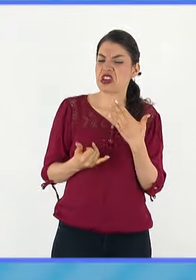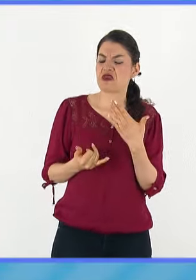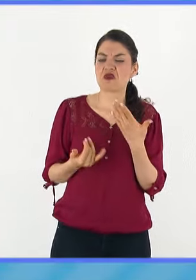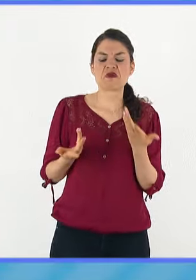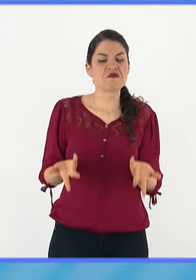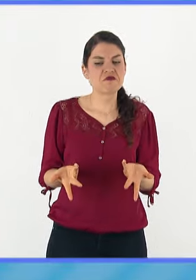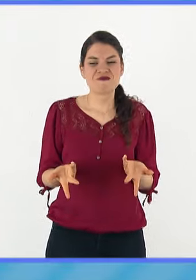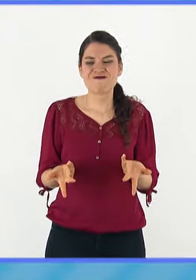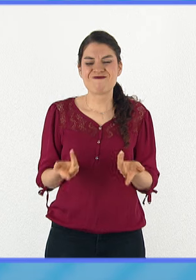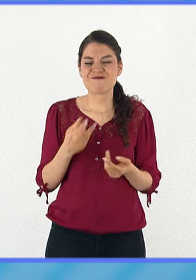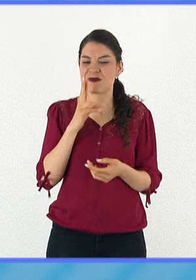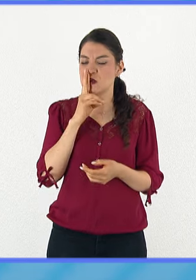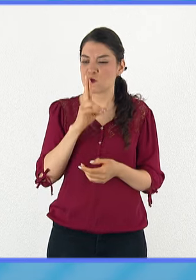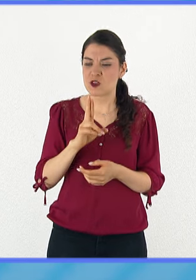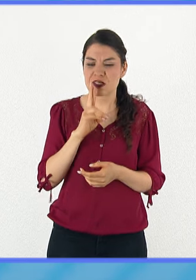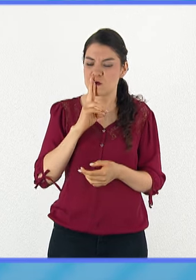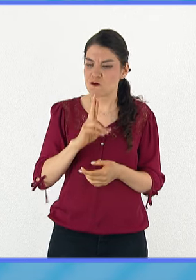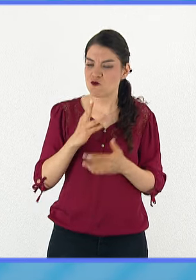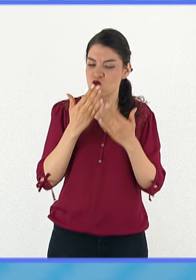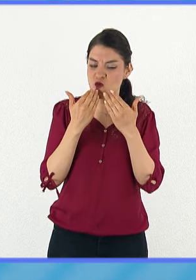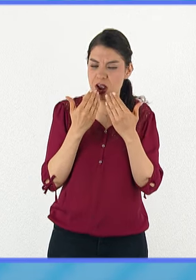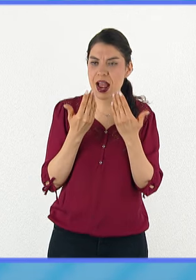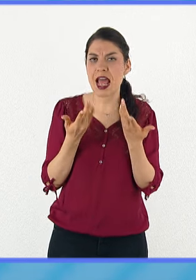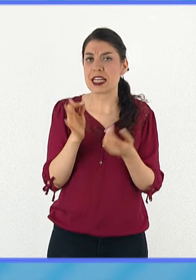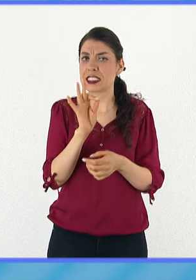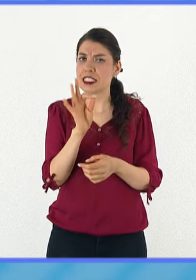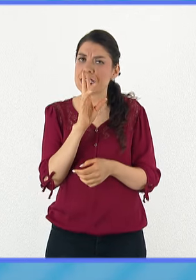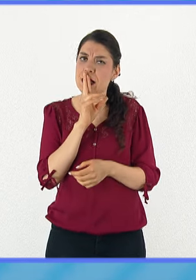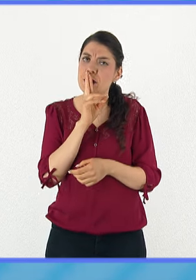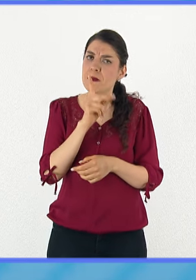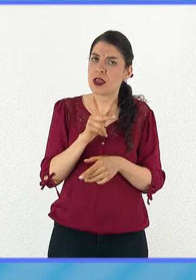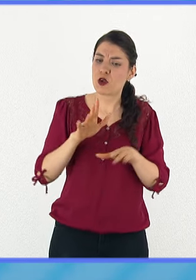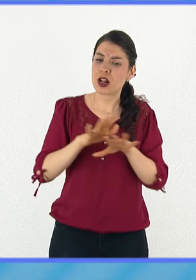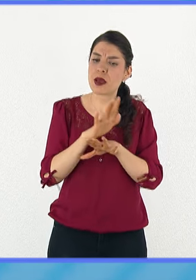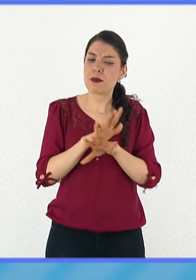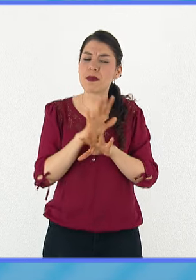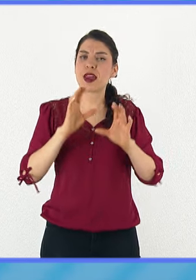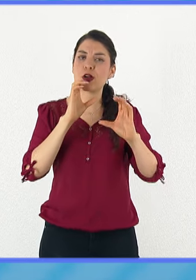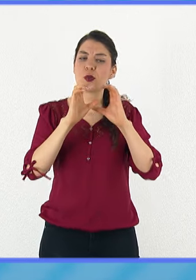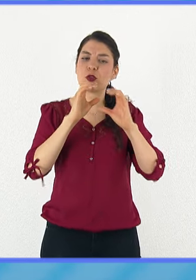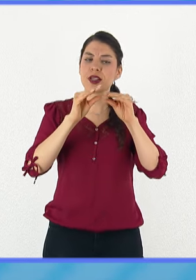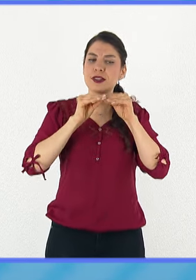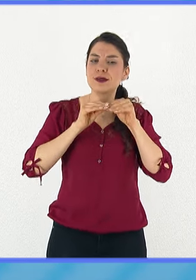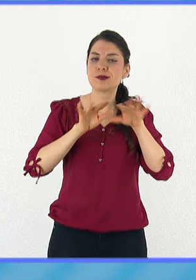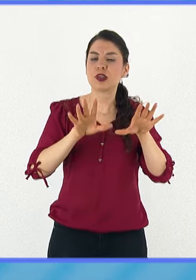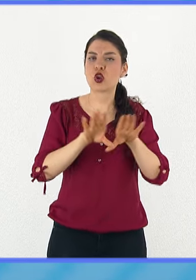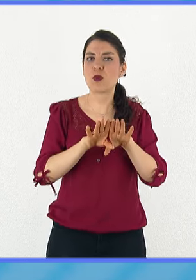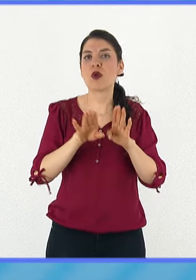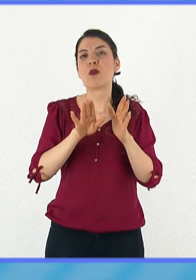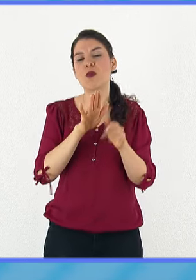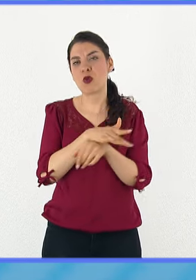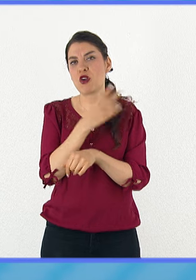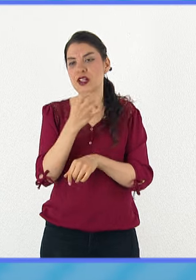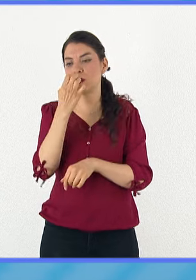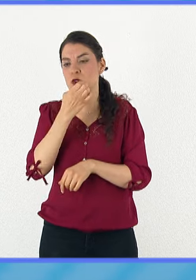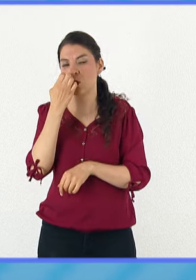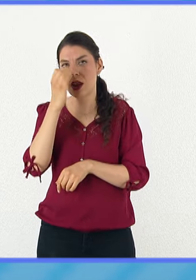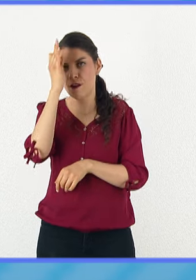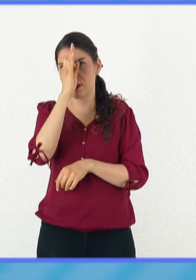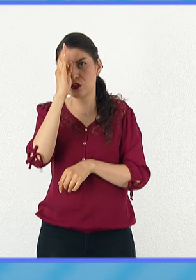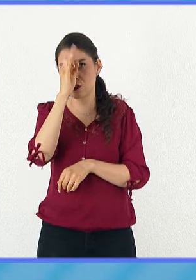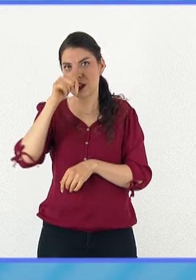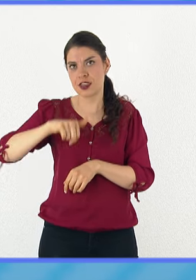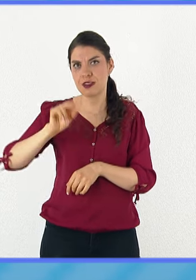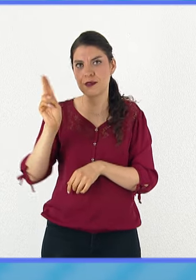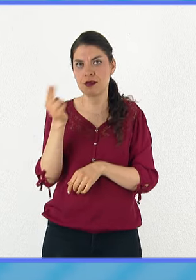impacto que debiera quizás sea momento de mejorar la manera en la que lo comunicas y por esto la Facultad de filosofía y letras de la UNAM es que